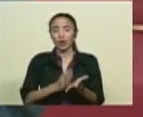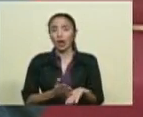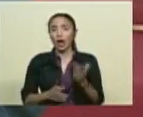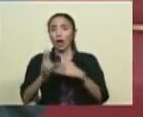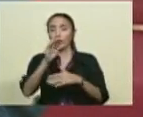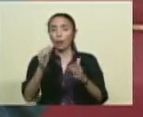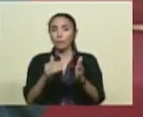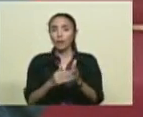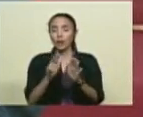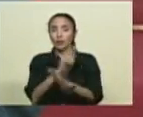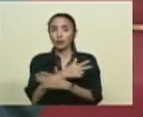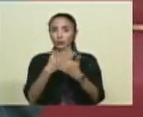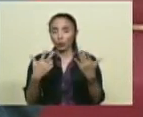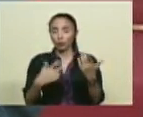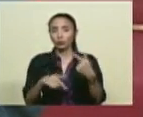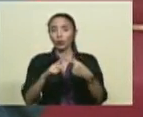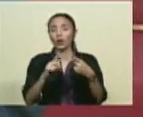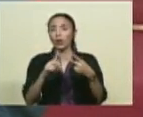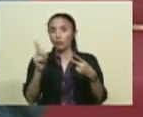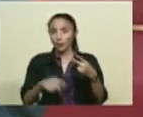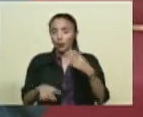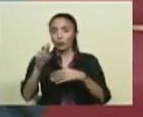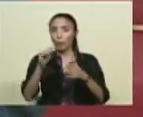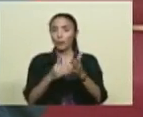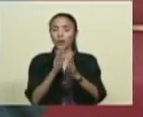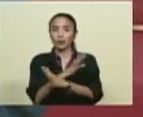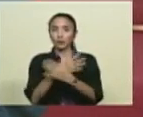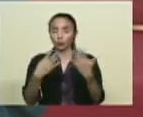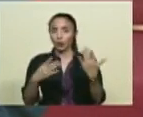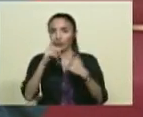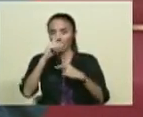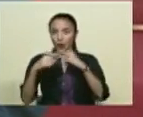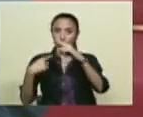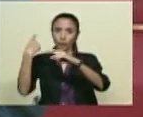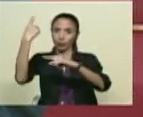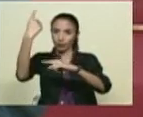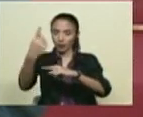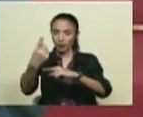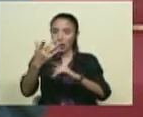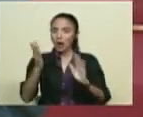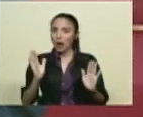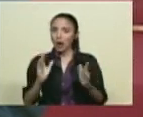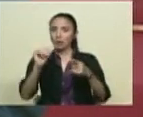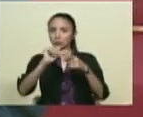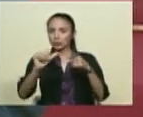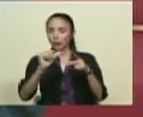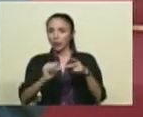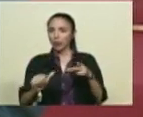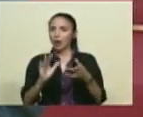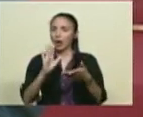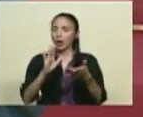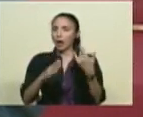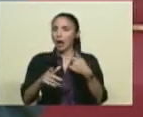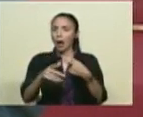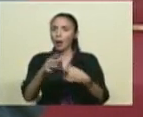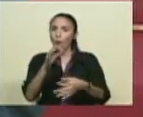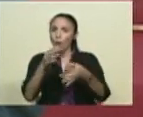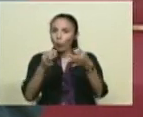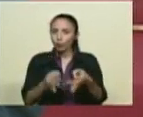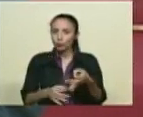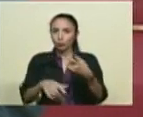2018 y 2019, nos hacen ser optimistas de que la estabilidad que hemos logrado en las próximas semanas y la